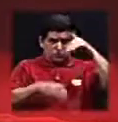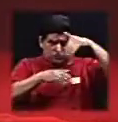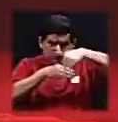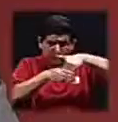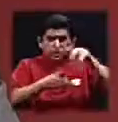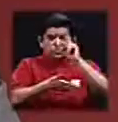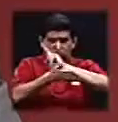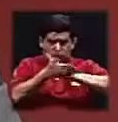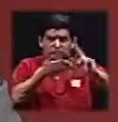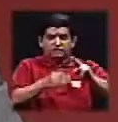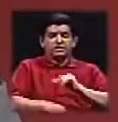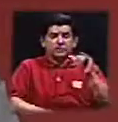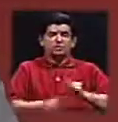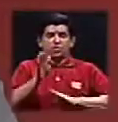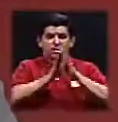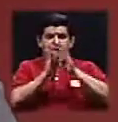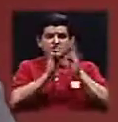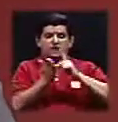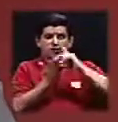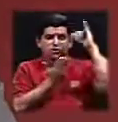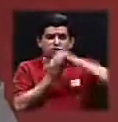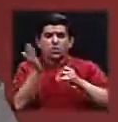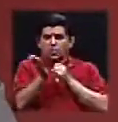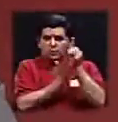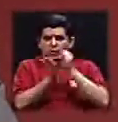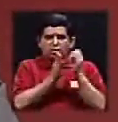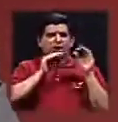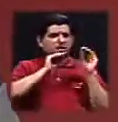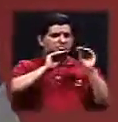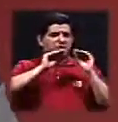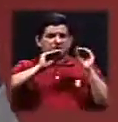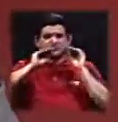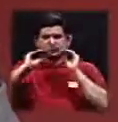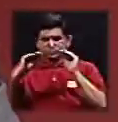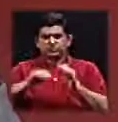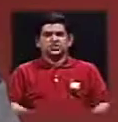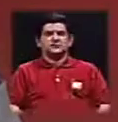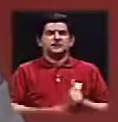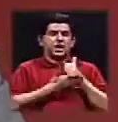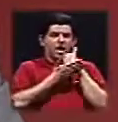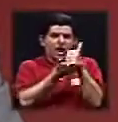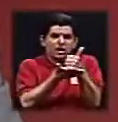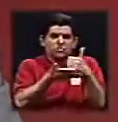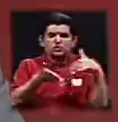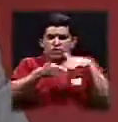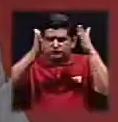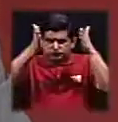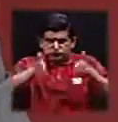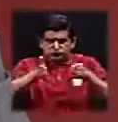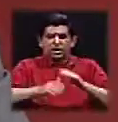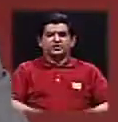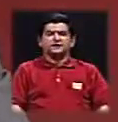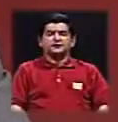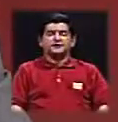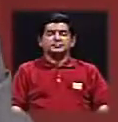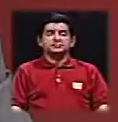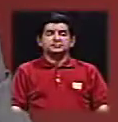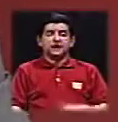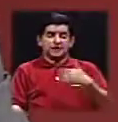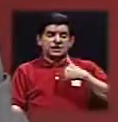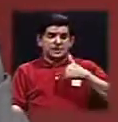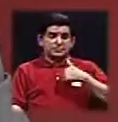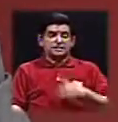universidades, desarrollo de los programas de investigación, de docencia, de becas a sus estudiantes, y que pues, de alguna